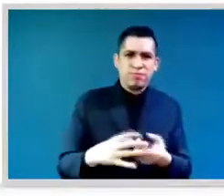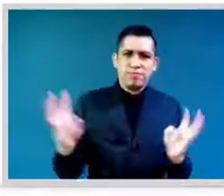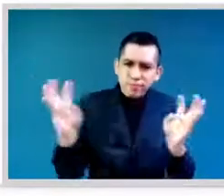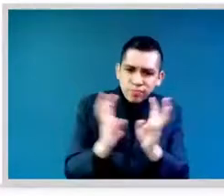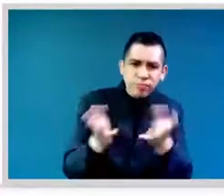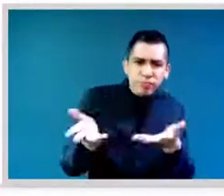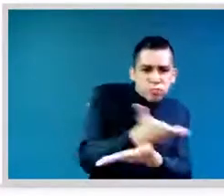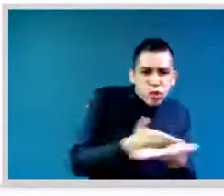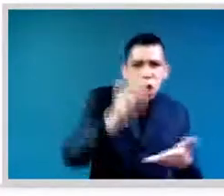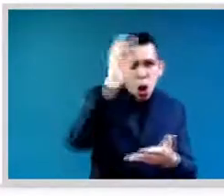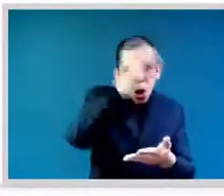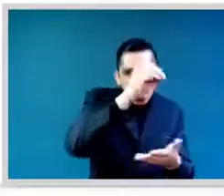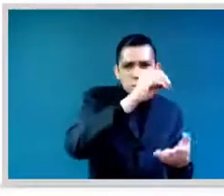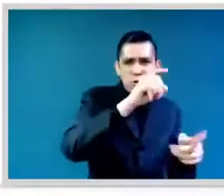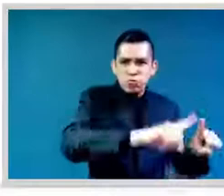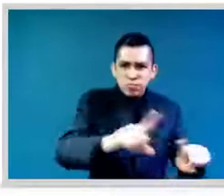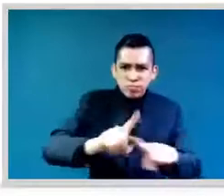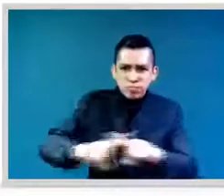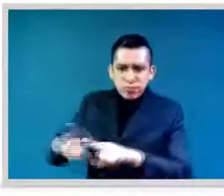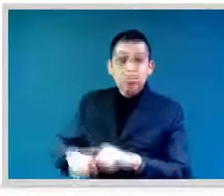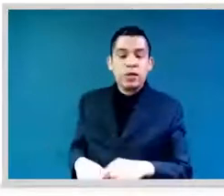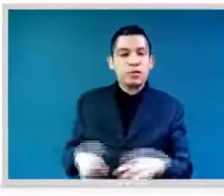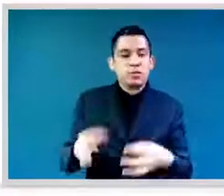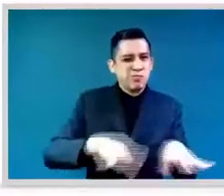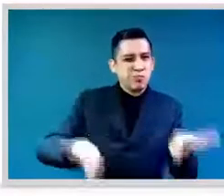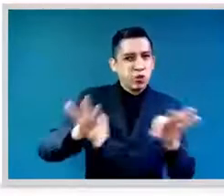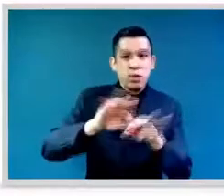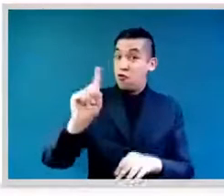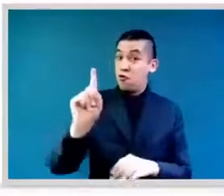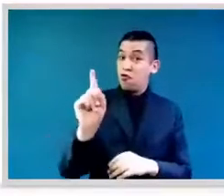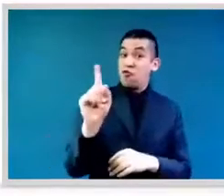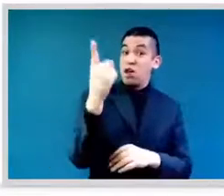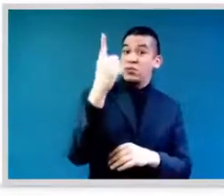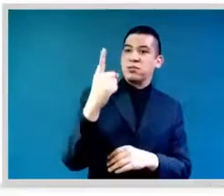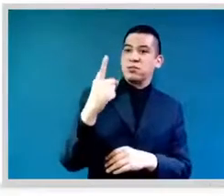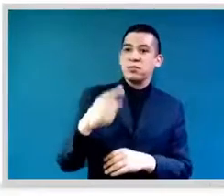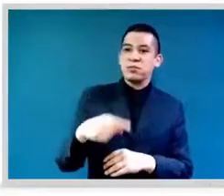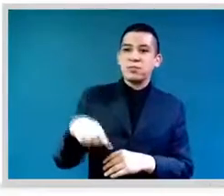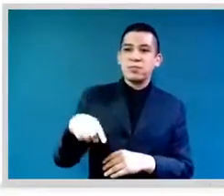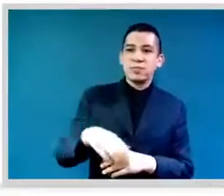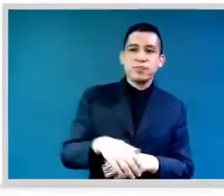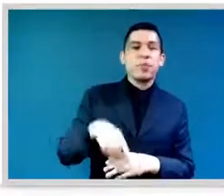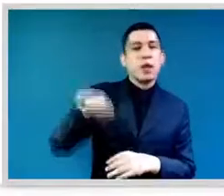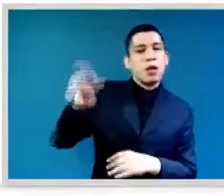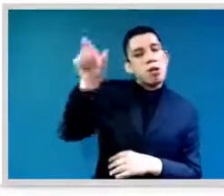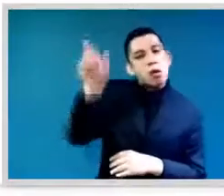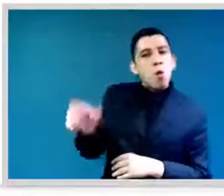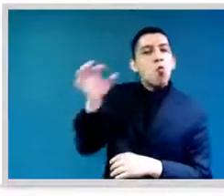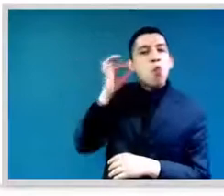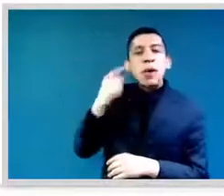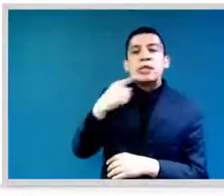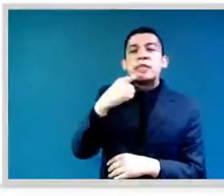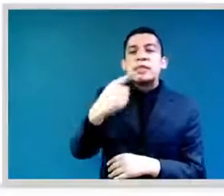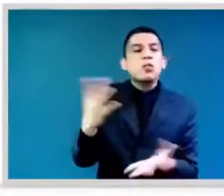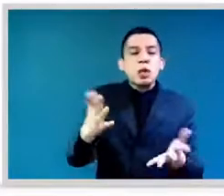presencia, como decía Inés, hace falta que nos escuchen y hace falta no solo estar, sino influir. Influir,